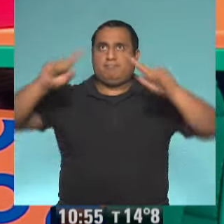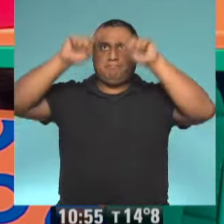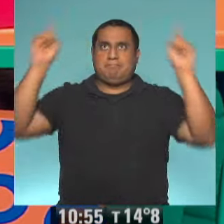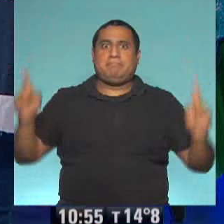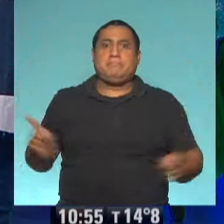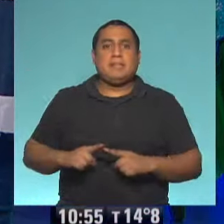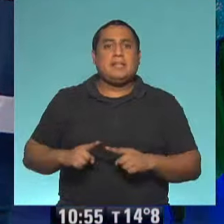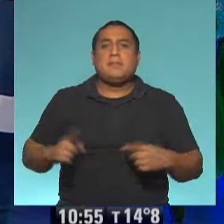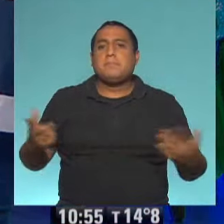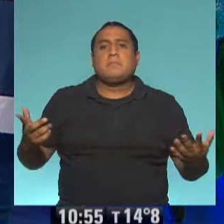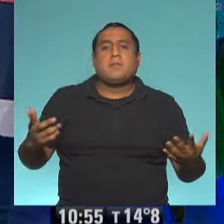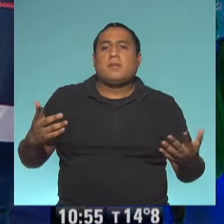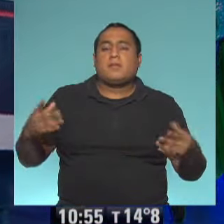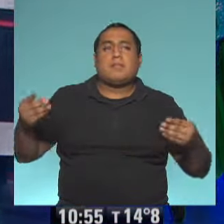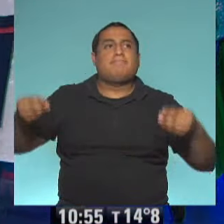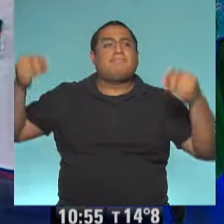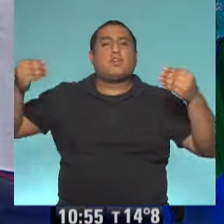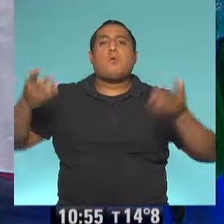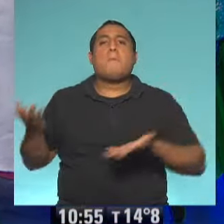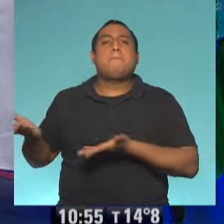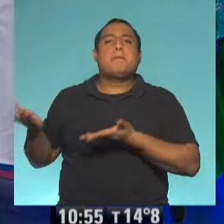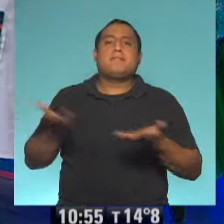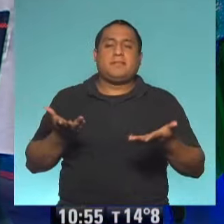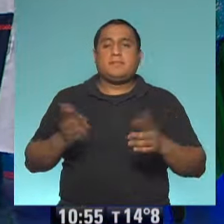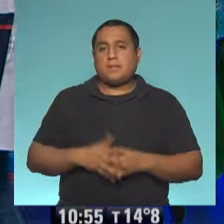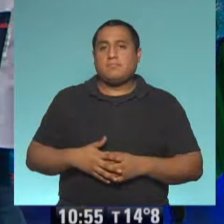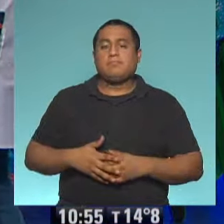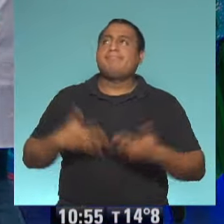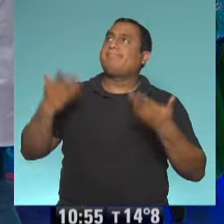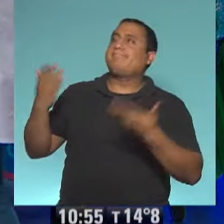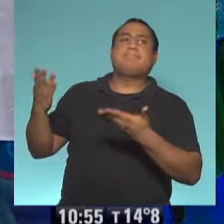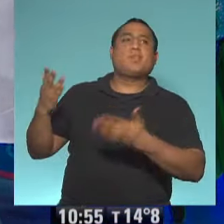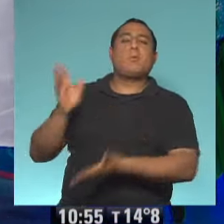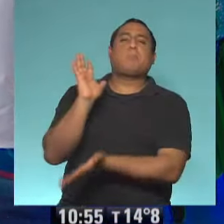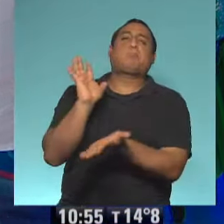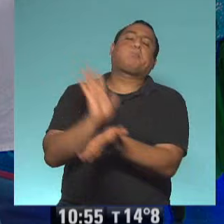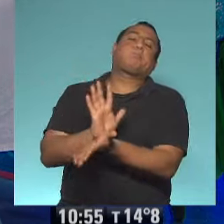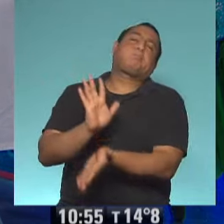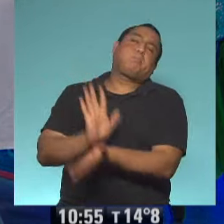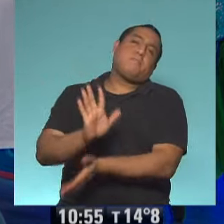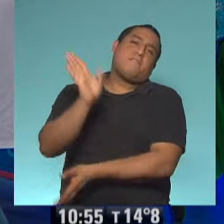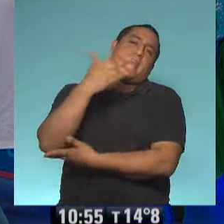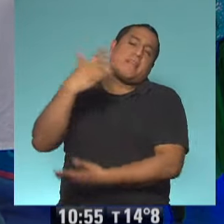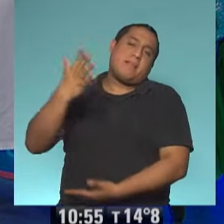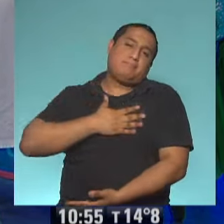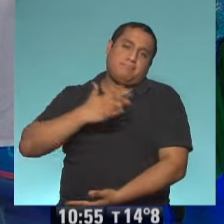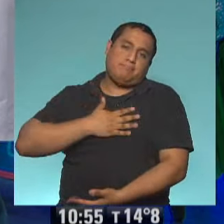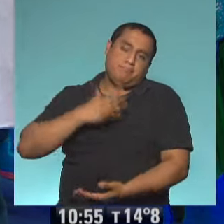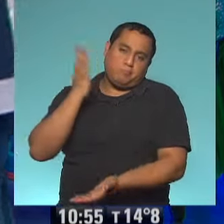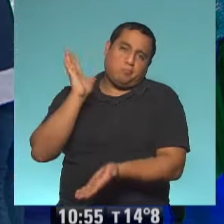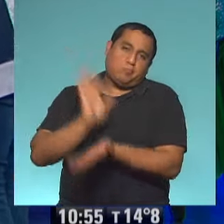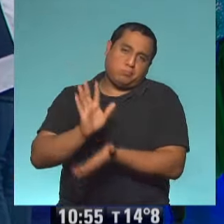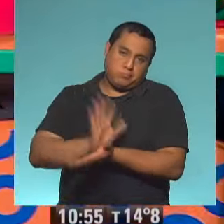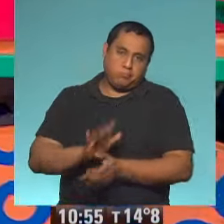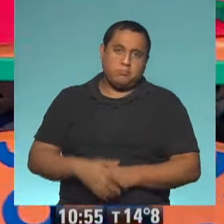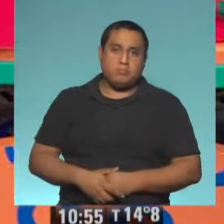El de estandarte es con lo que se presenta la murga, ¿sí? Ajá. Es como su bandera. La bandera. También en casa lo pueden hacer con más tranquilidad. Sí. Acá